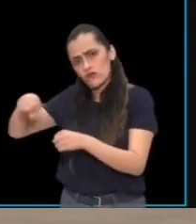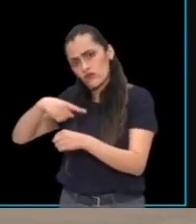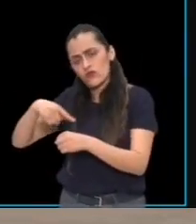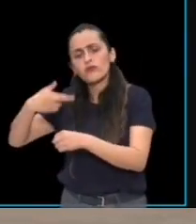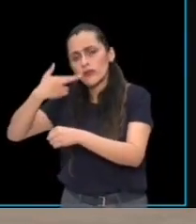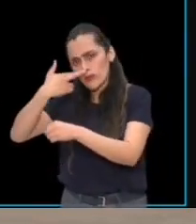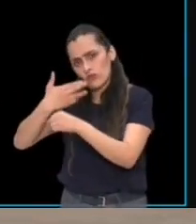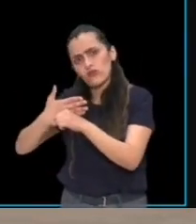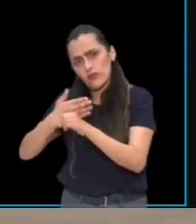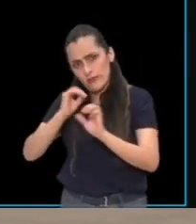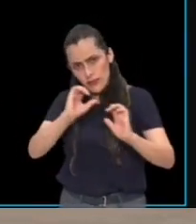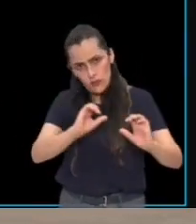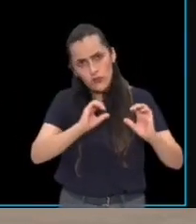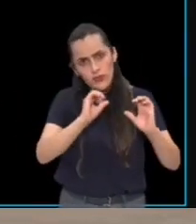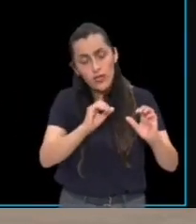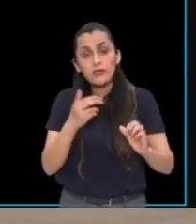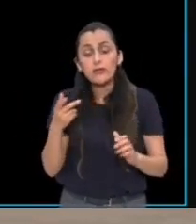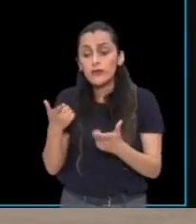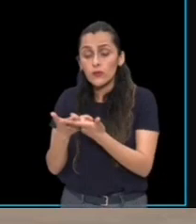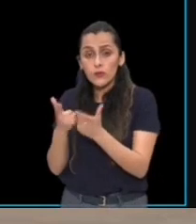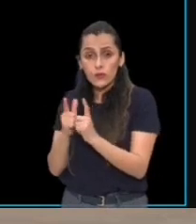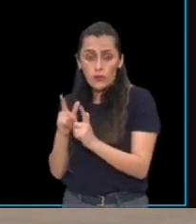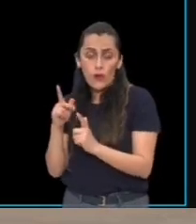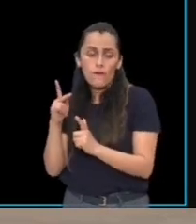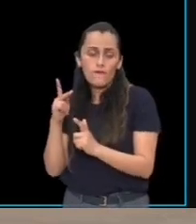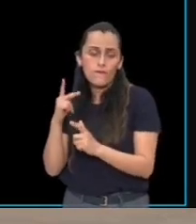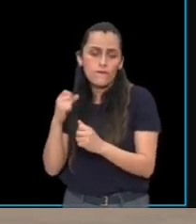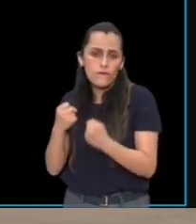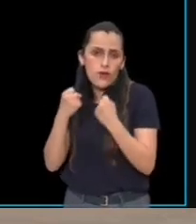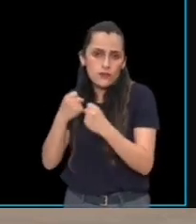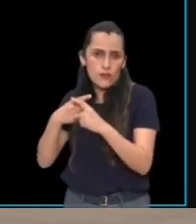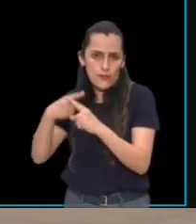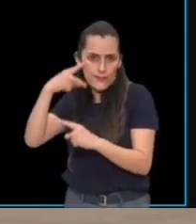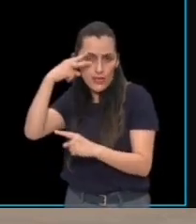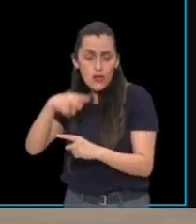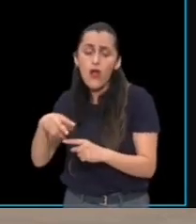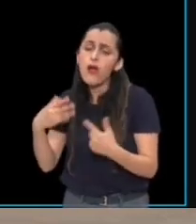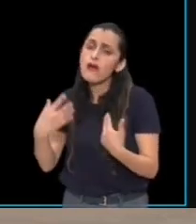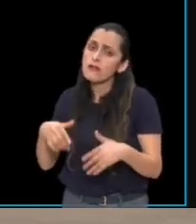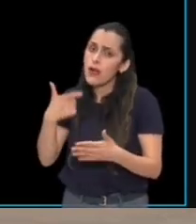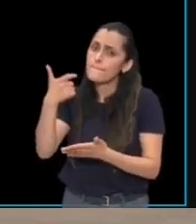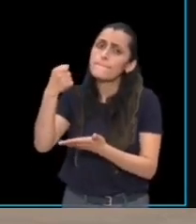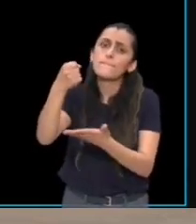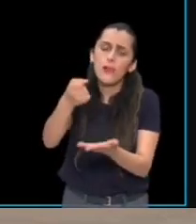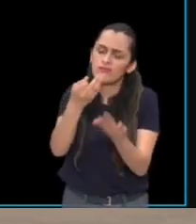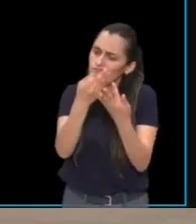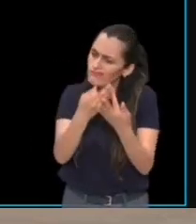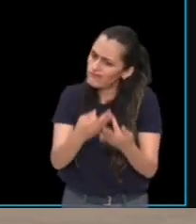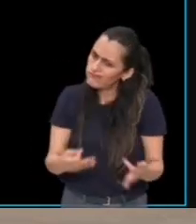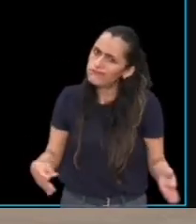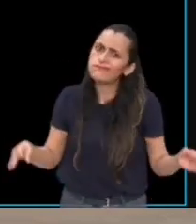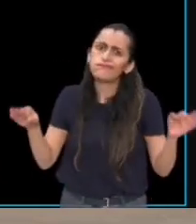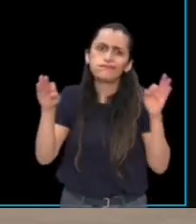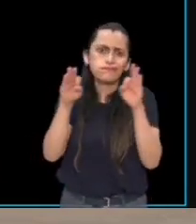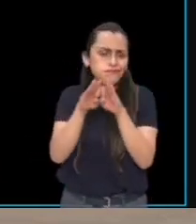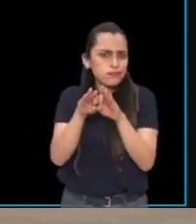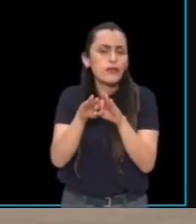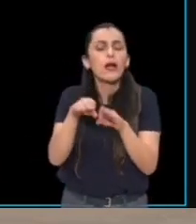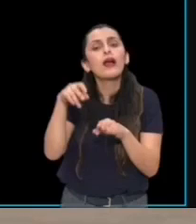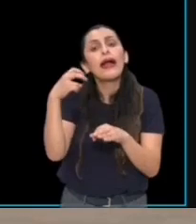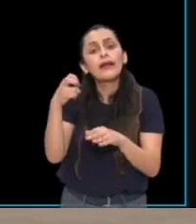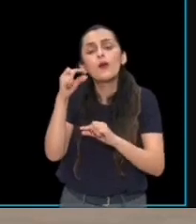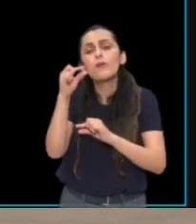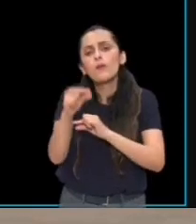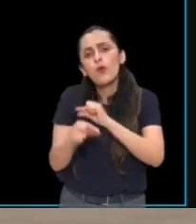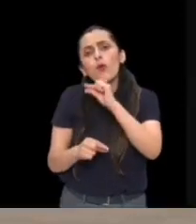Fuerza por México tenemos claro que el incremento del presupuesto es necesario, es vital, y podemos ir alcanzando de manera gradual